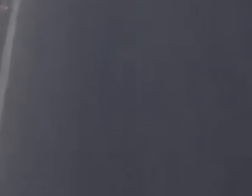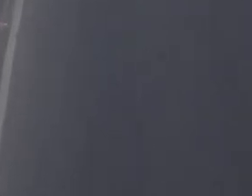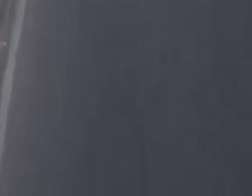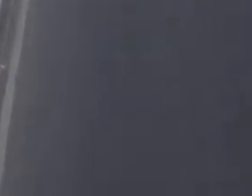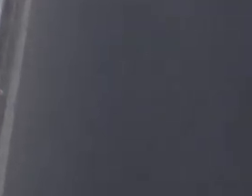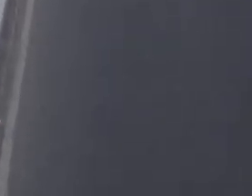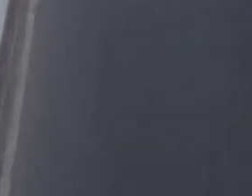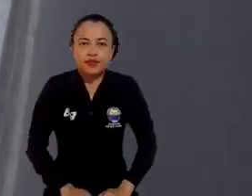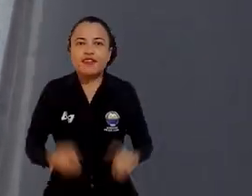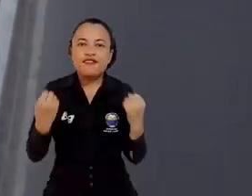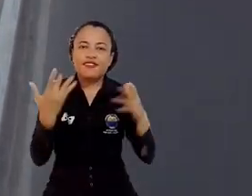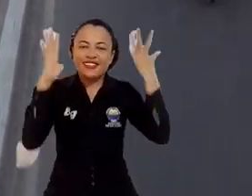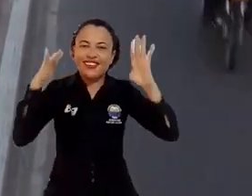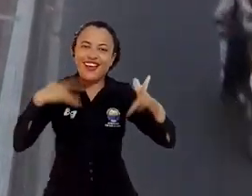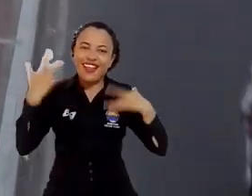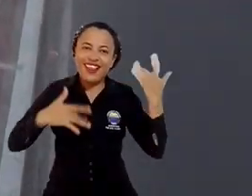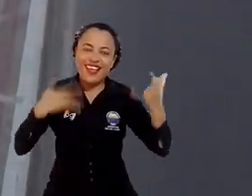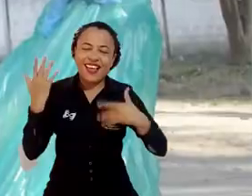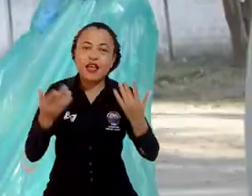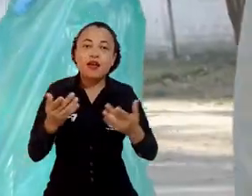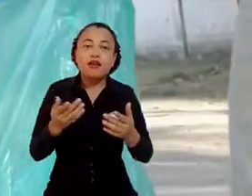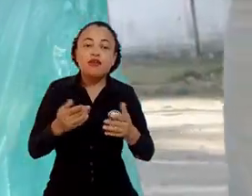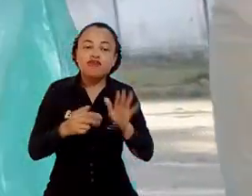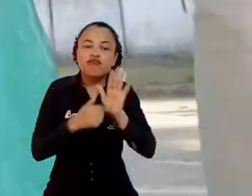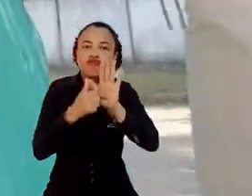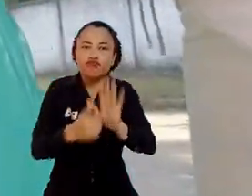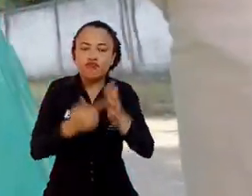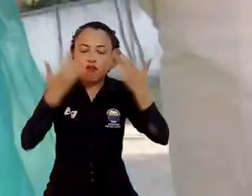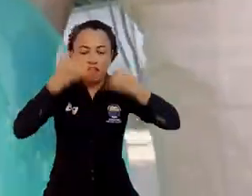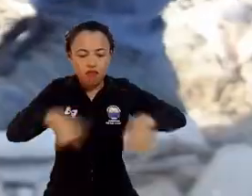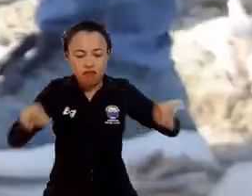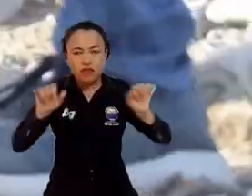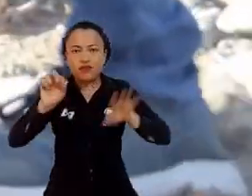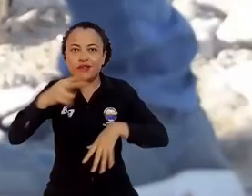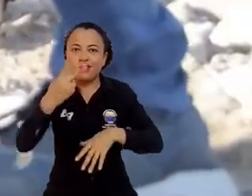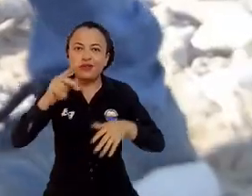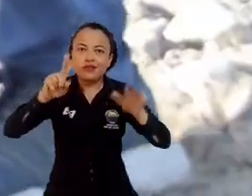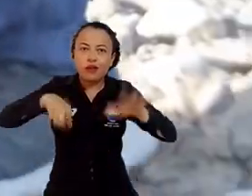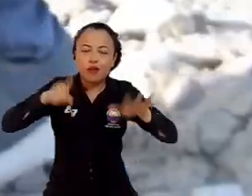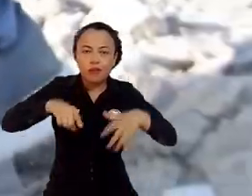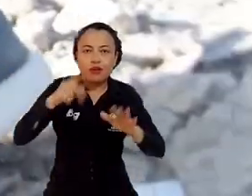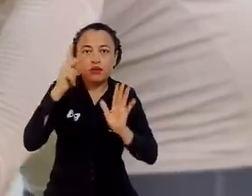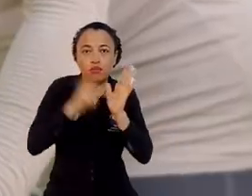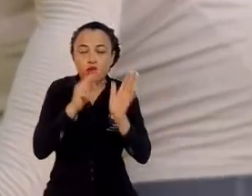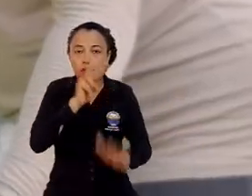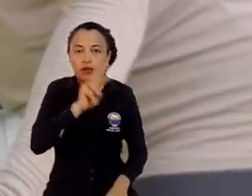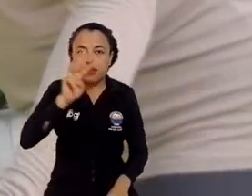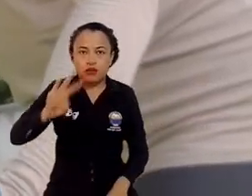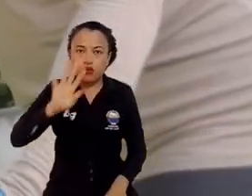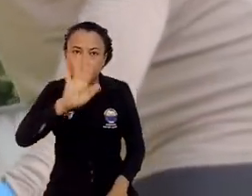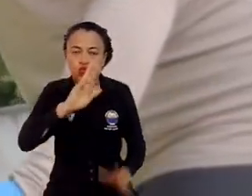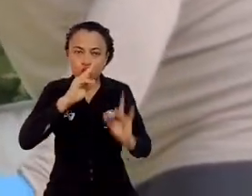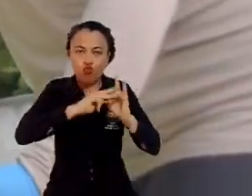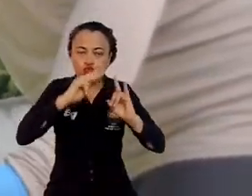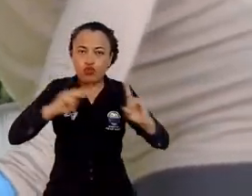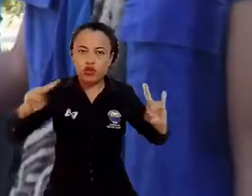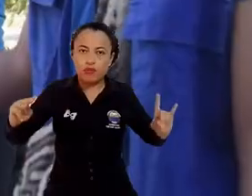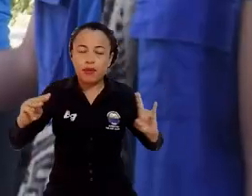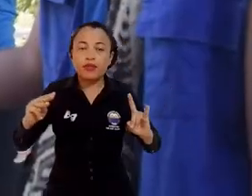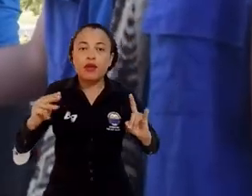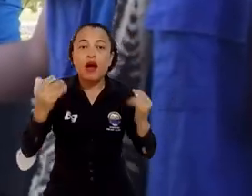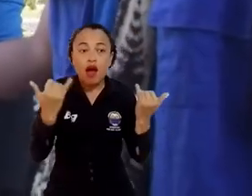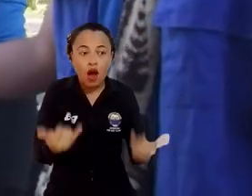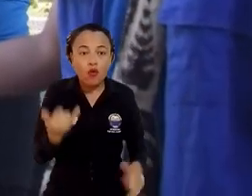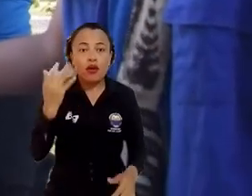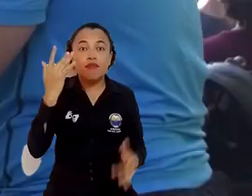El Festival de la Alegría marcó el cierre del segundo semestre del 2023 en la Universidad del Magdalena, la cual luce más limpia gracias